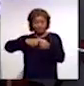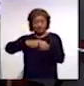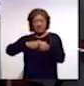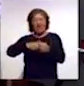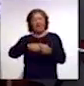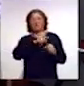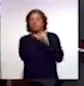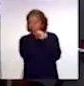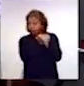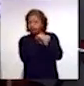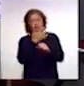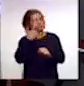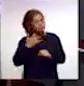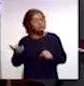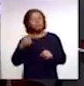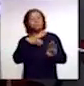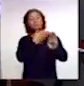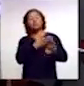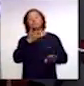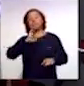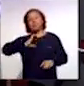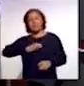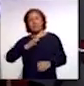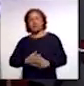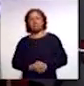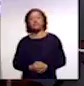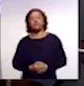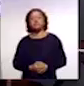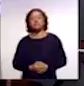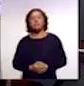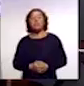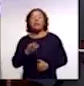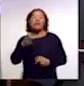cáncer infantil bueno es un tema muy sensible